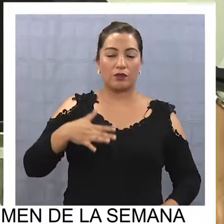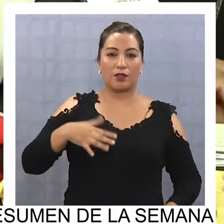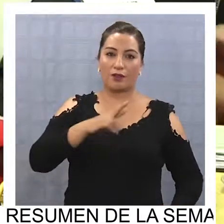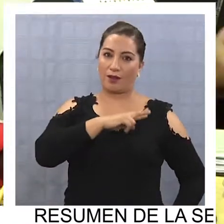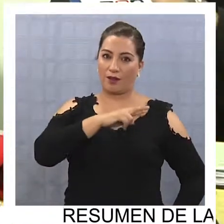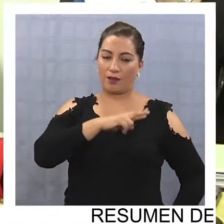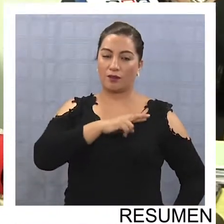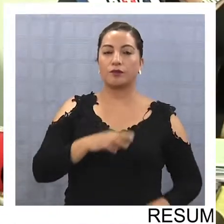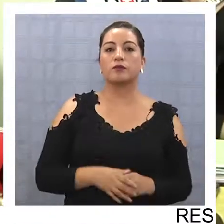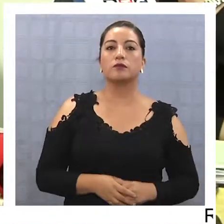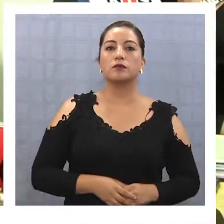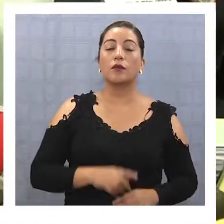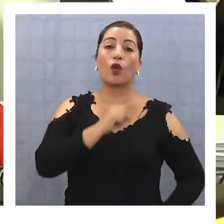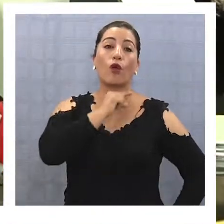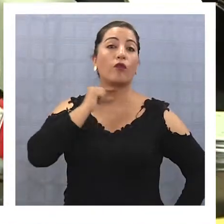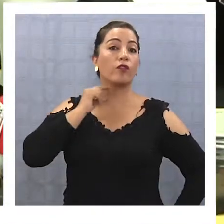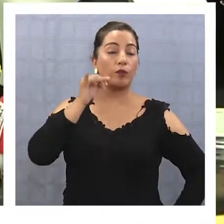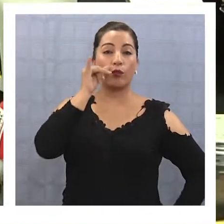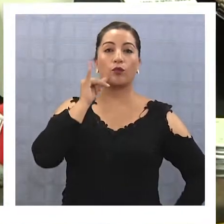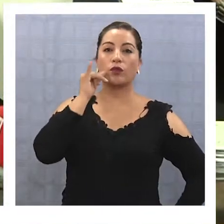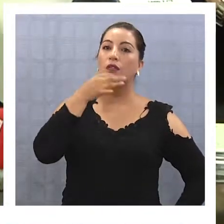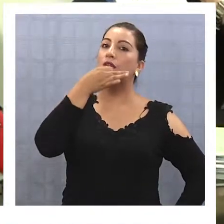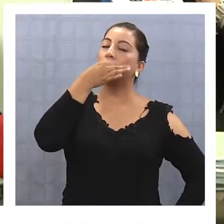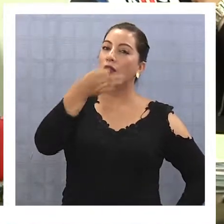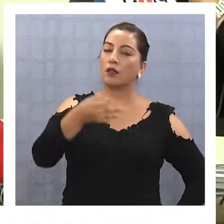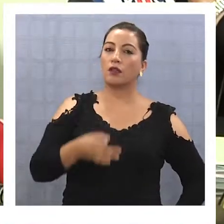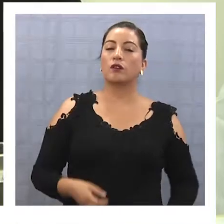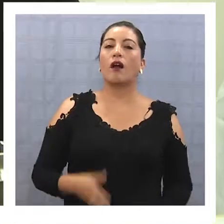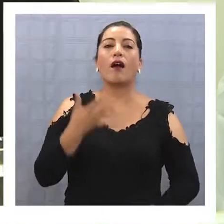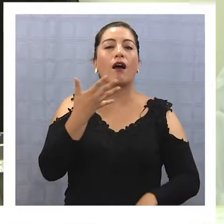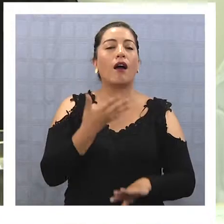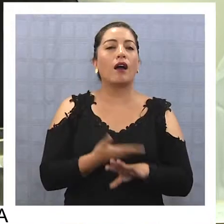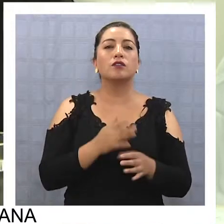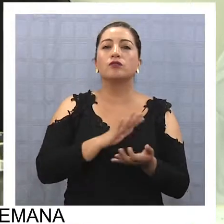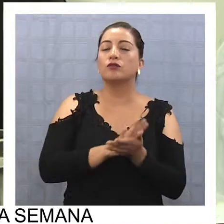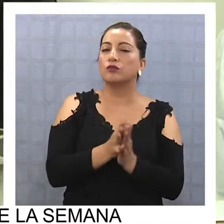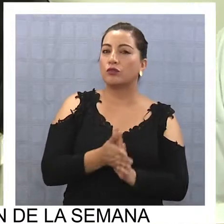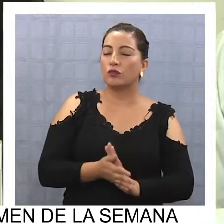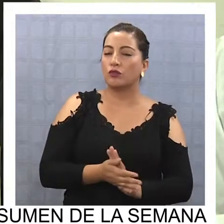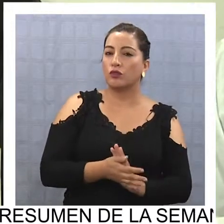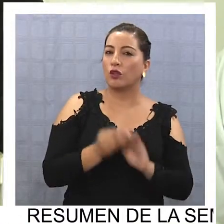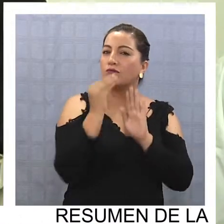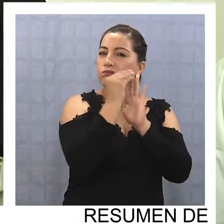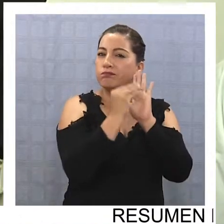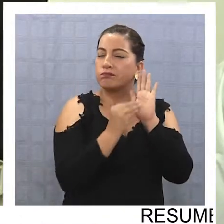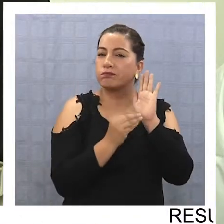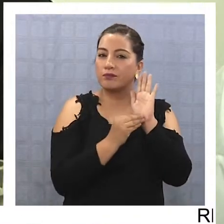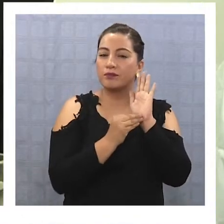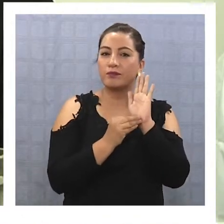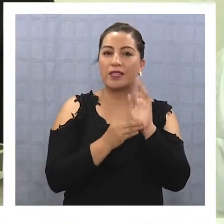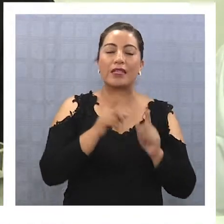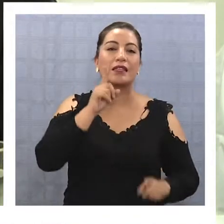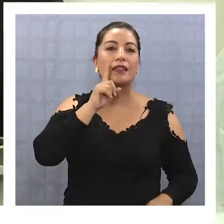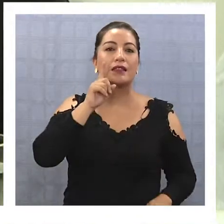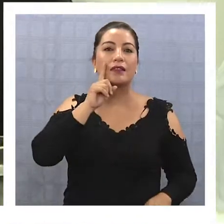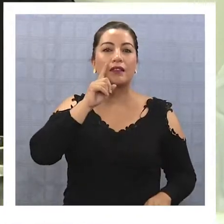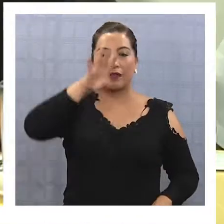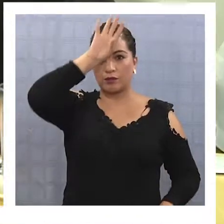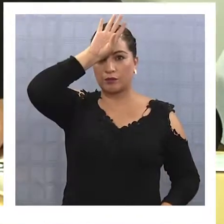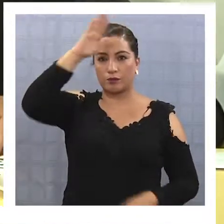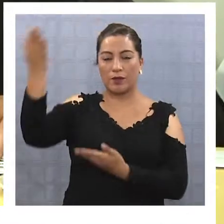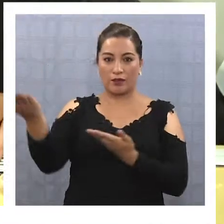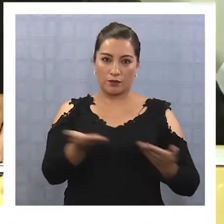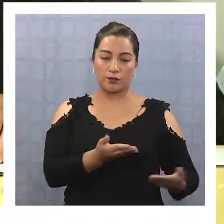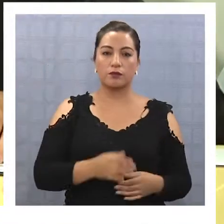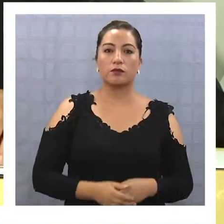religiosidad. El obispo de Iquique de igual manera ofreció detalles de las autoridades que recibirán al Santo Padre. De las 10